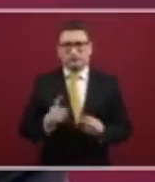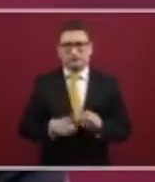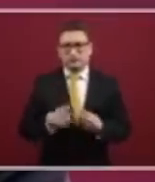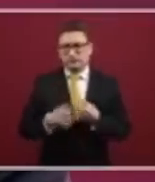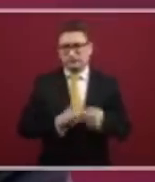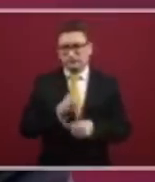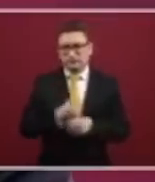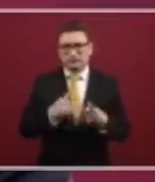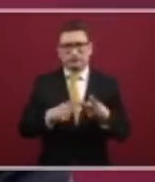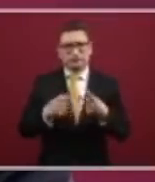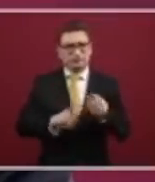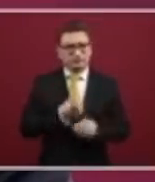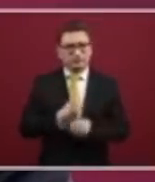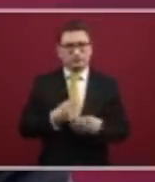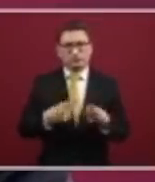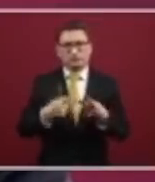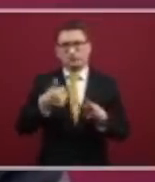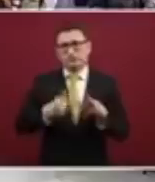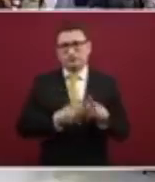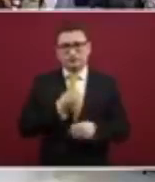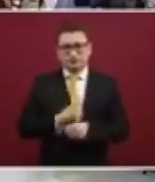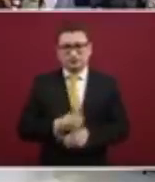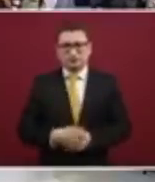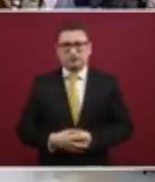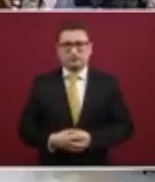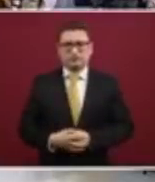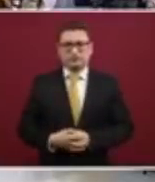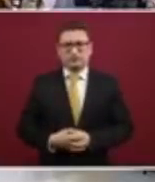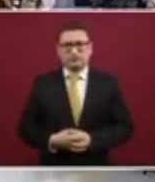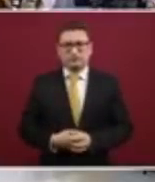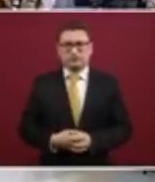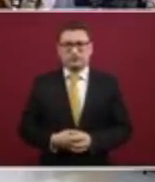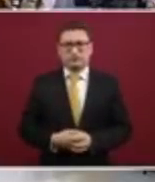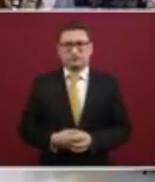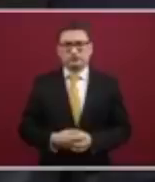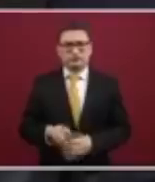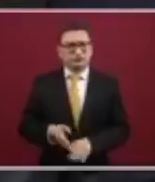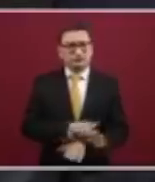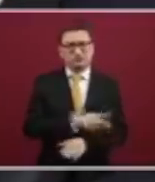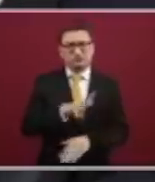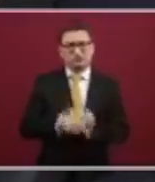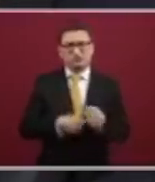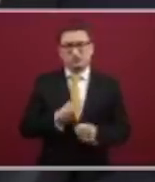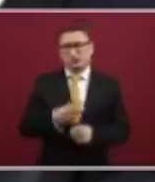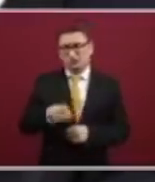Acuérdense ustedes, acuérdense, es que